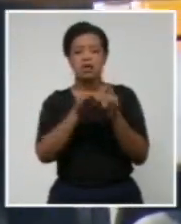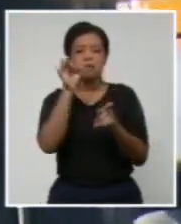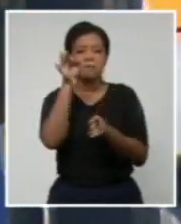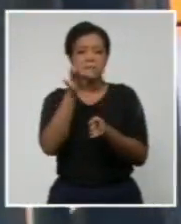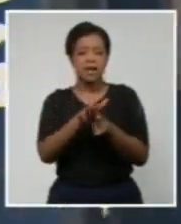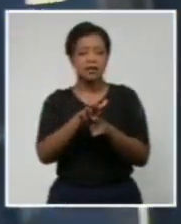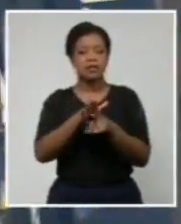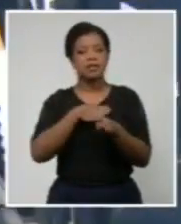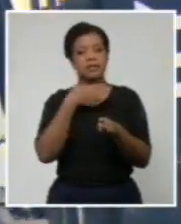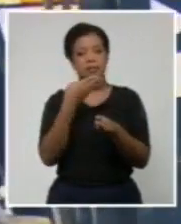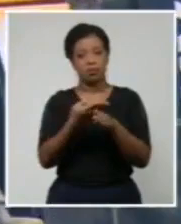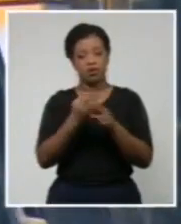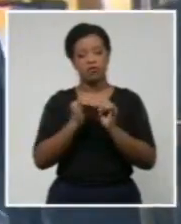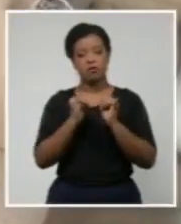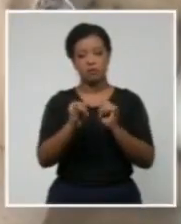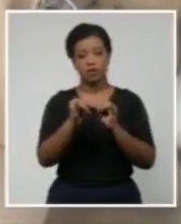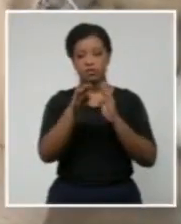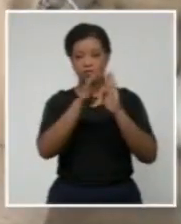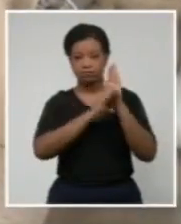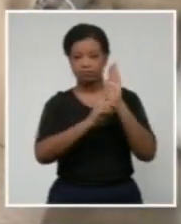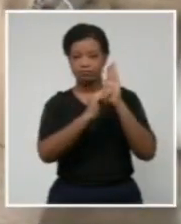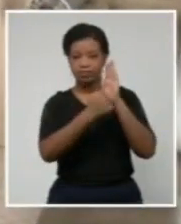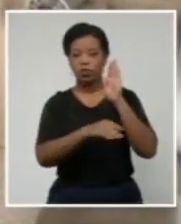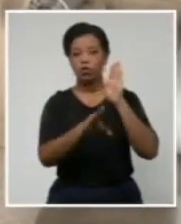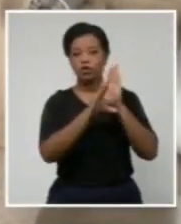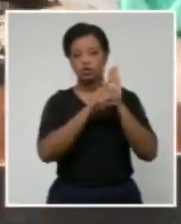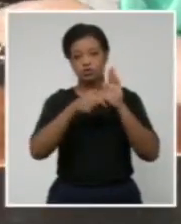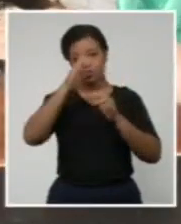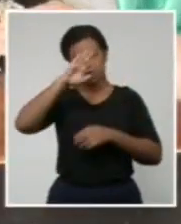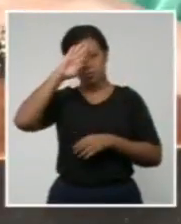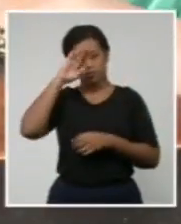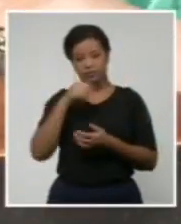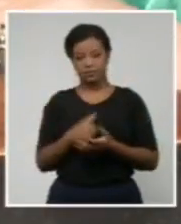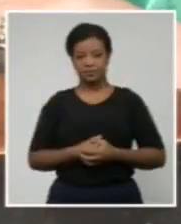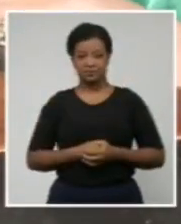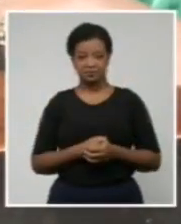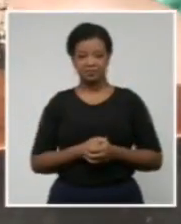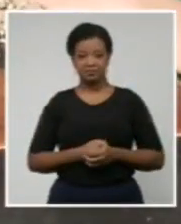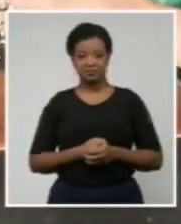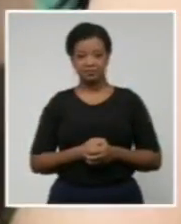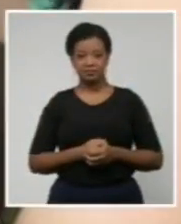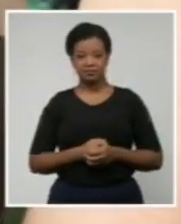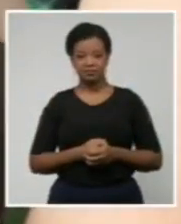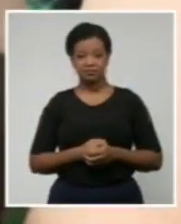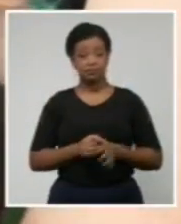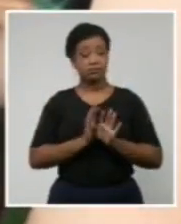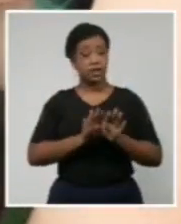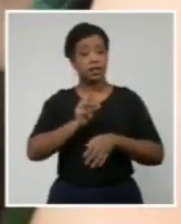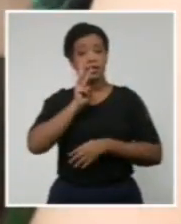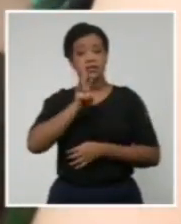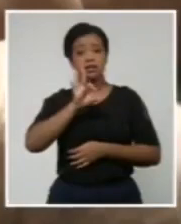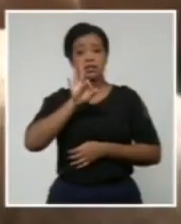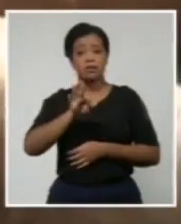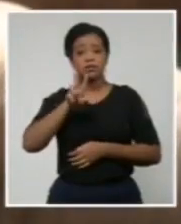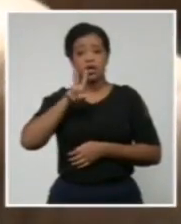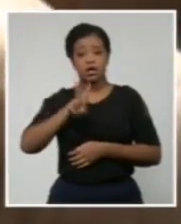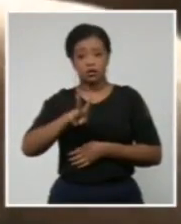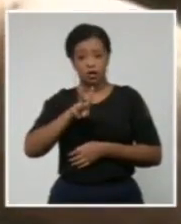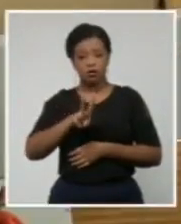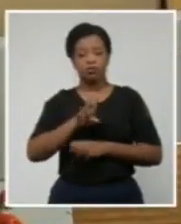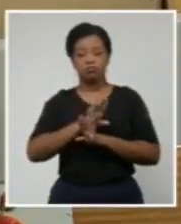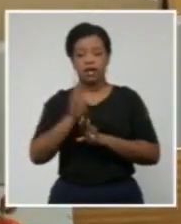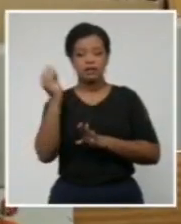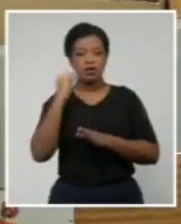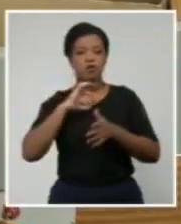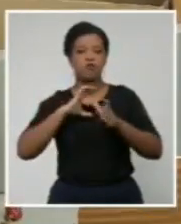vez se publique la normativa en la Gaceta Oficial de la República de Cuba. Ya están identificadas 382 formas de gestión